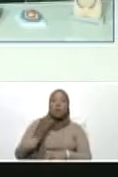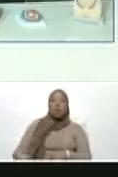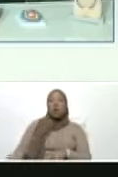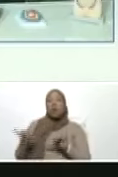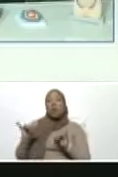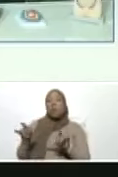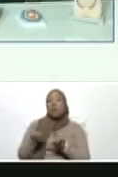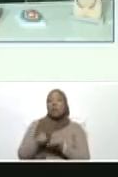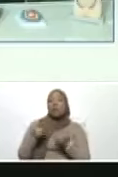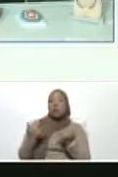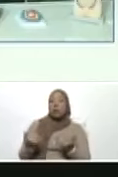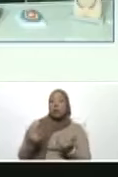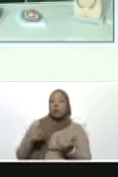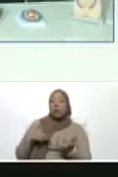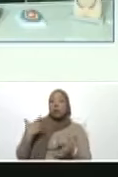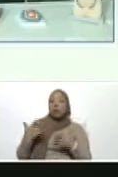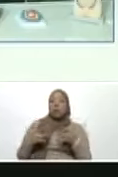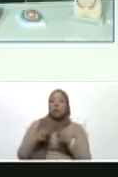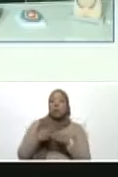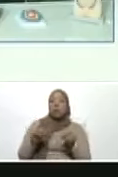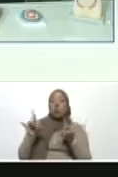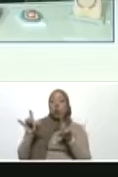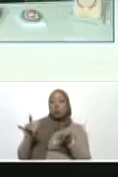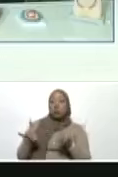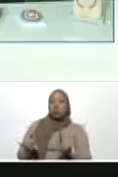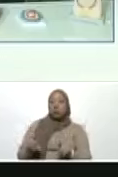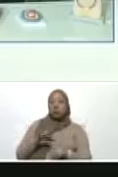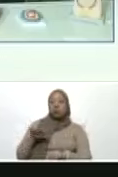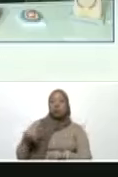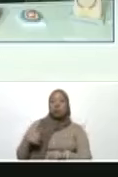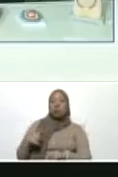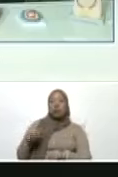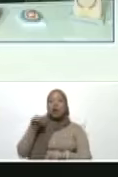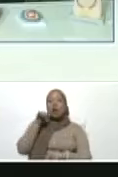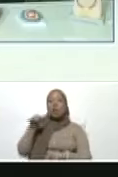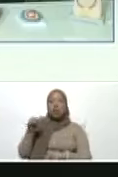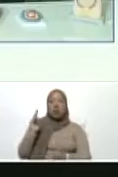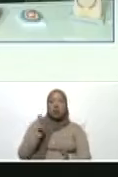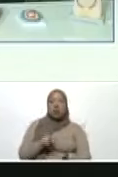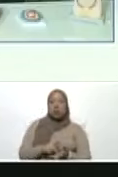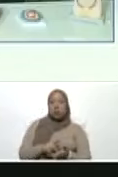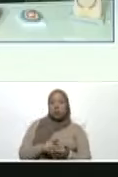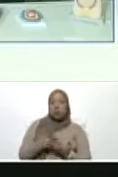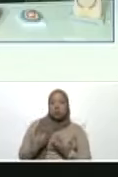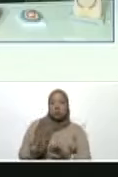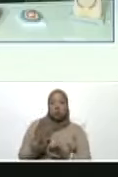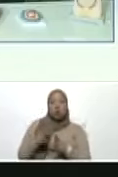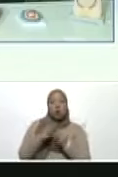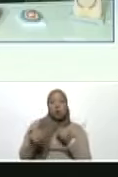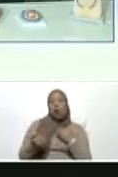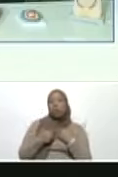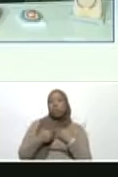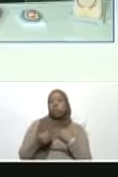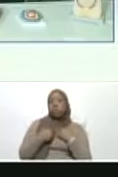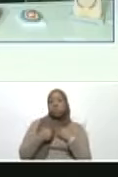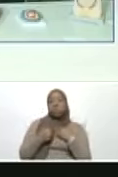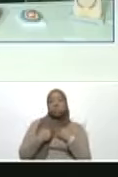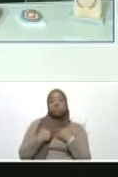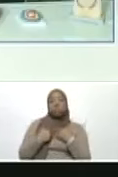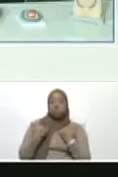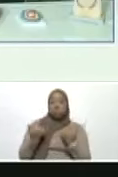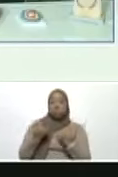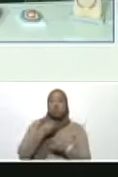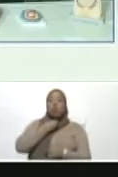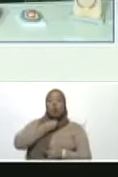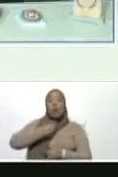ahora. Nos pusieron todas las pruebas, todas las amenazas, todas las agresiones. Y